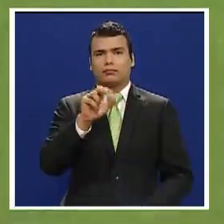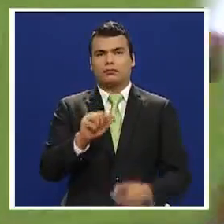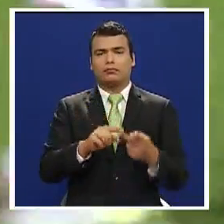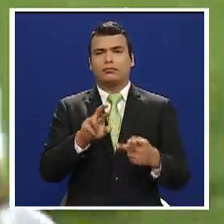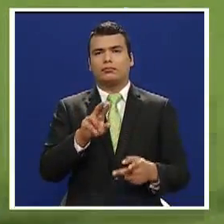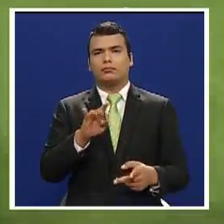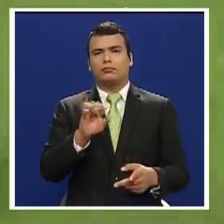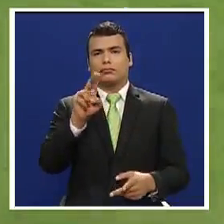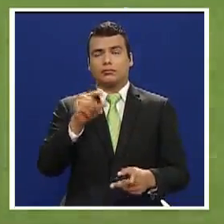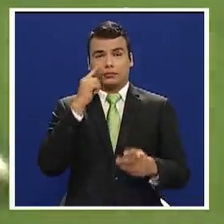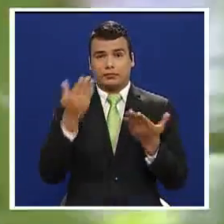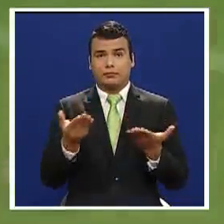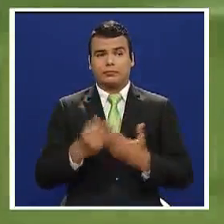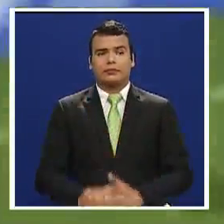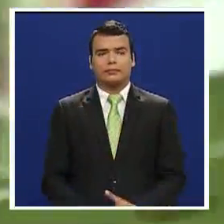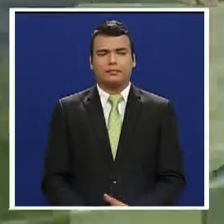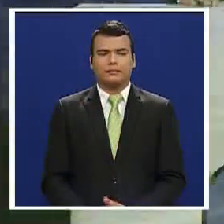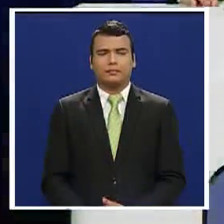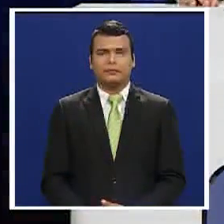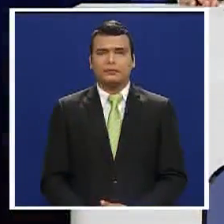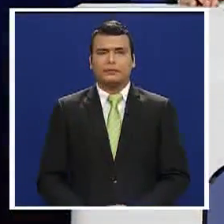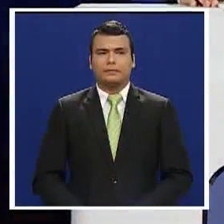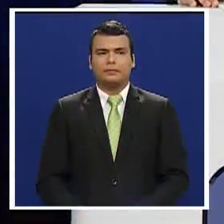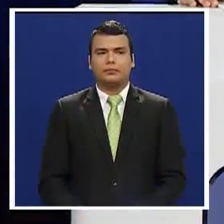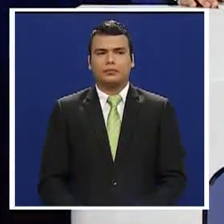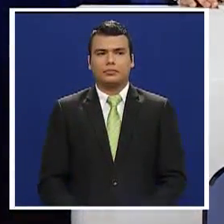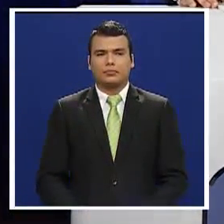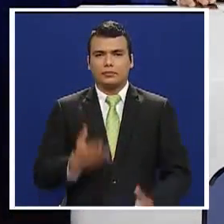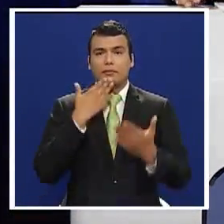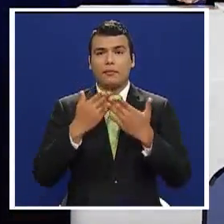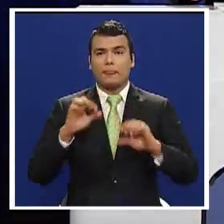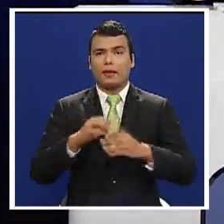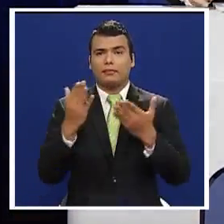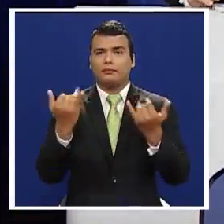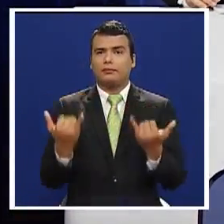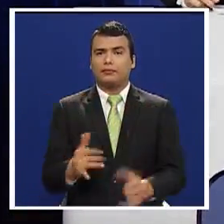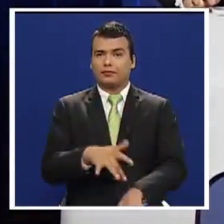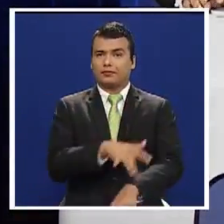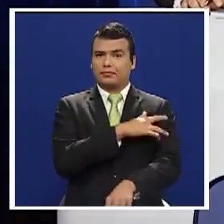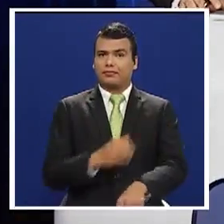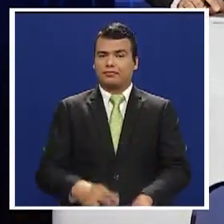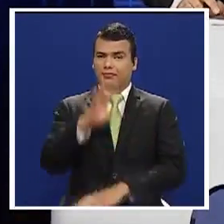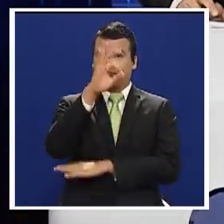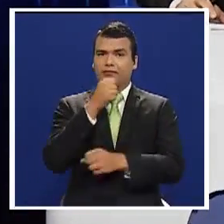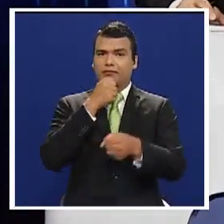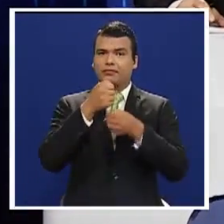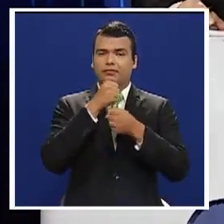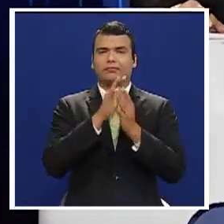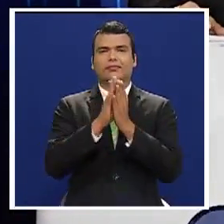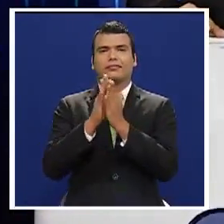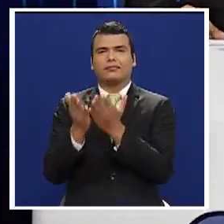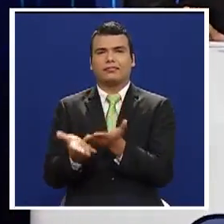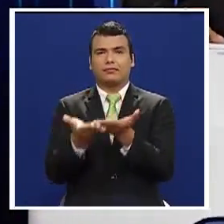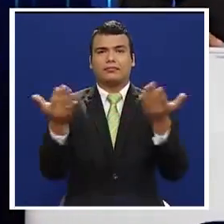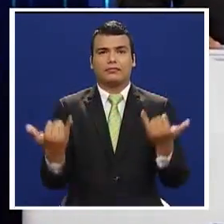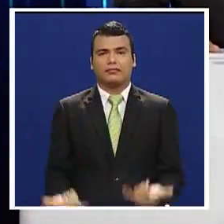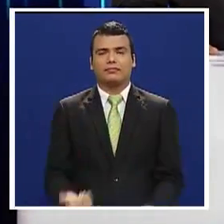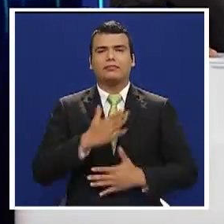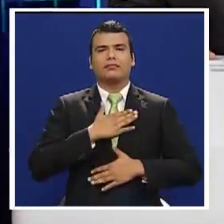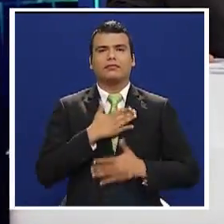Noticias, hoy desde el norte del departamento del Valle del Cauca, con una exclusiva: la confesión de uno de los hermanos Grajales, que pasó de empresario a